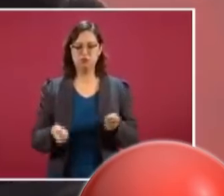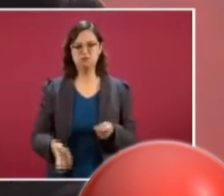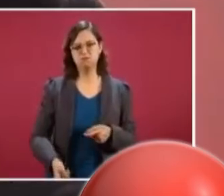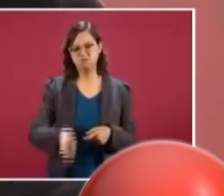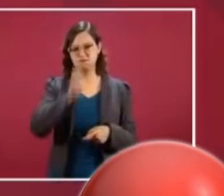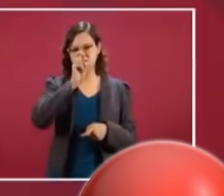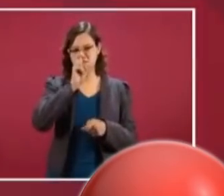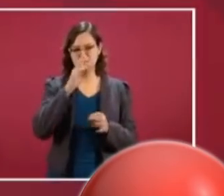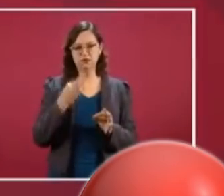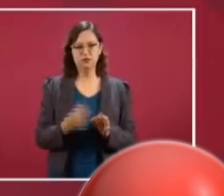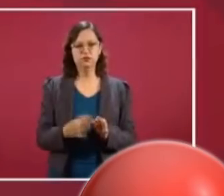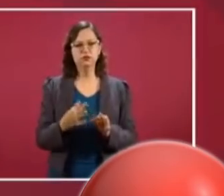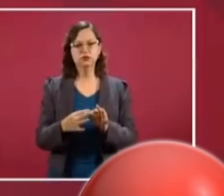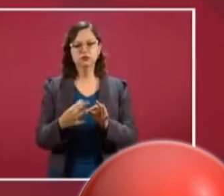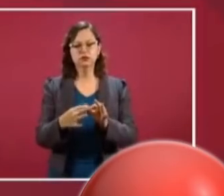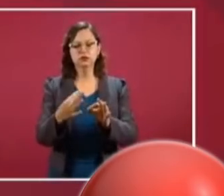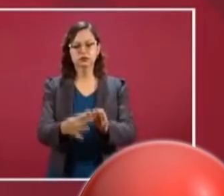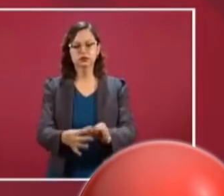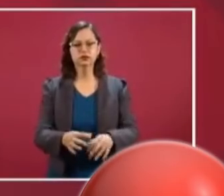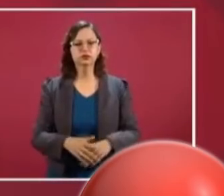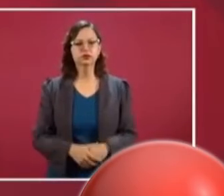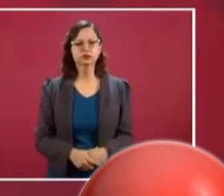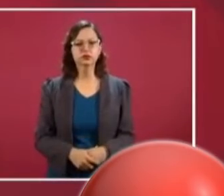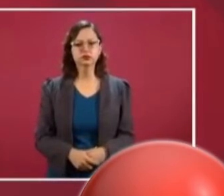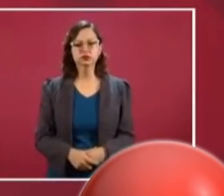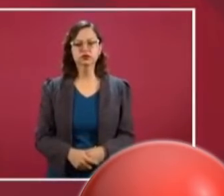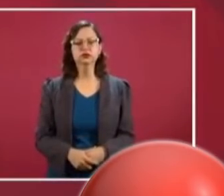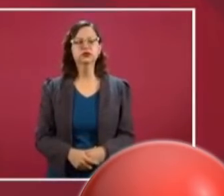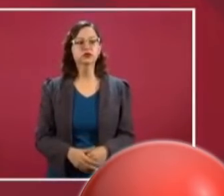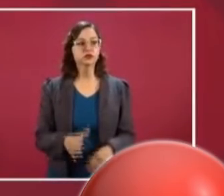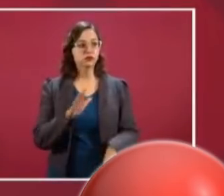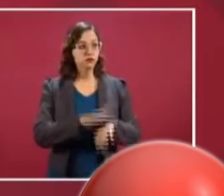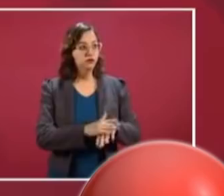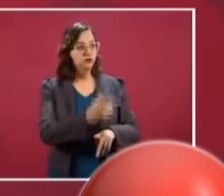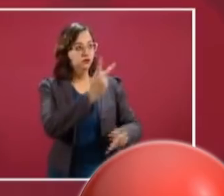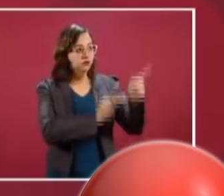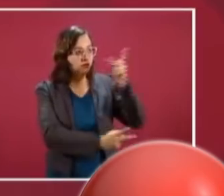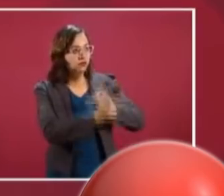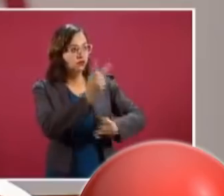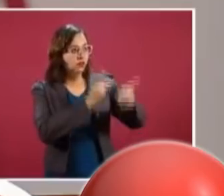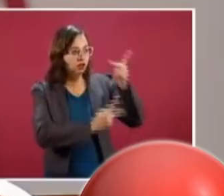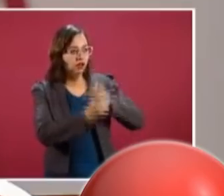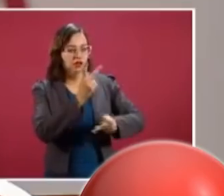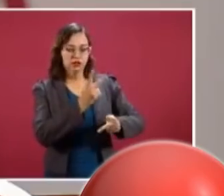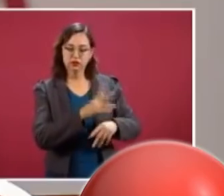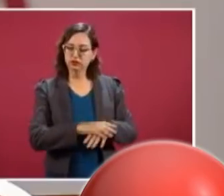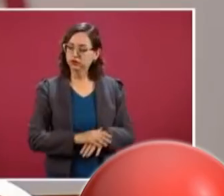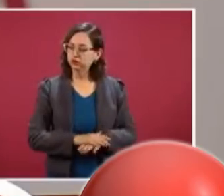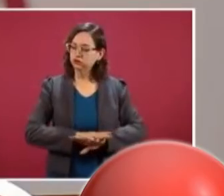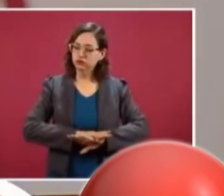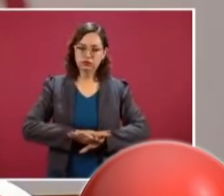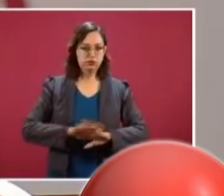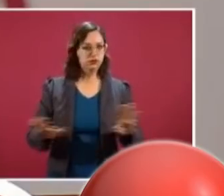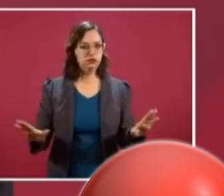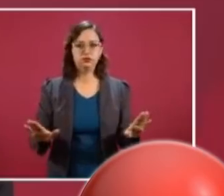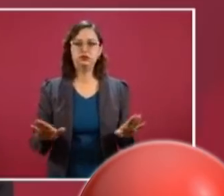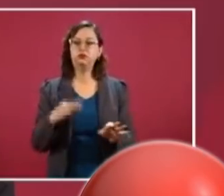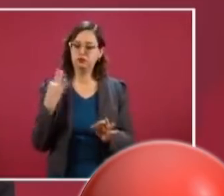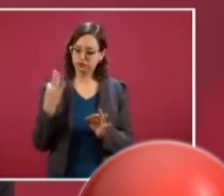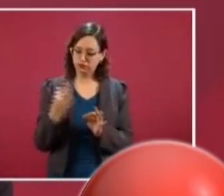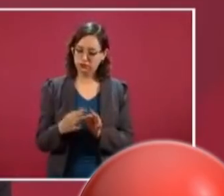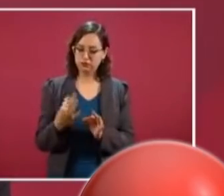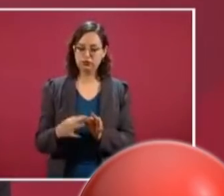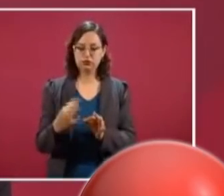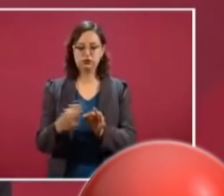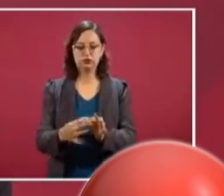disciplina. Dijimos que no iba a aumentar la deuda pública en términos reales, lo estamos